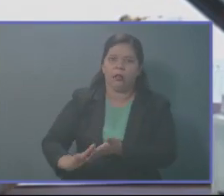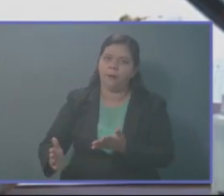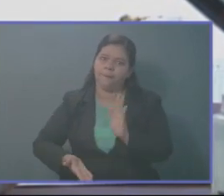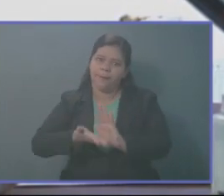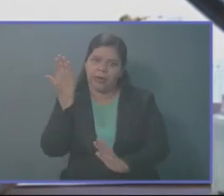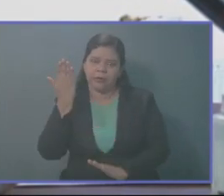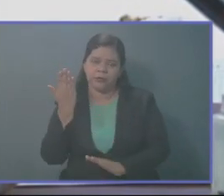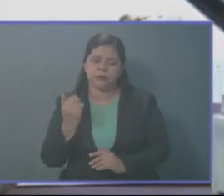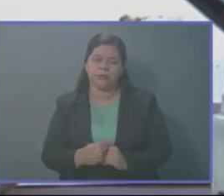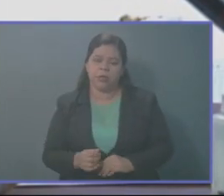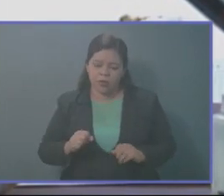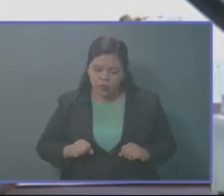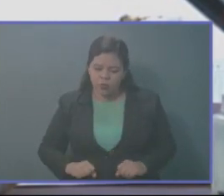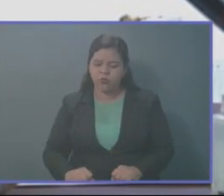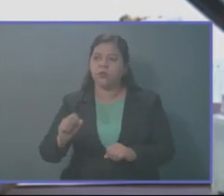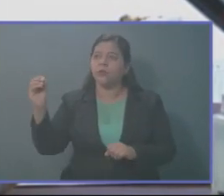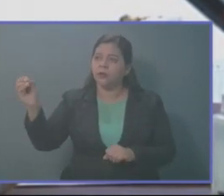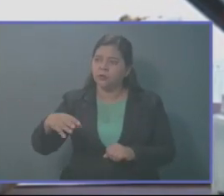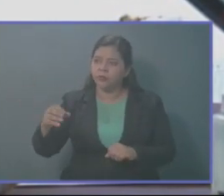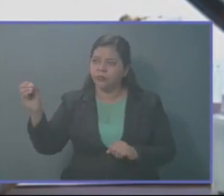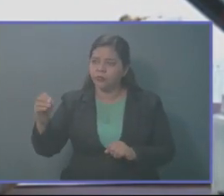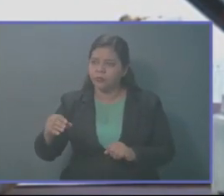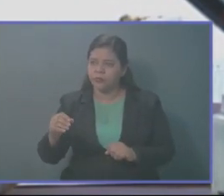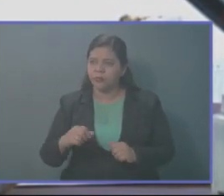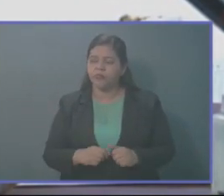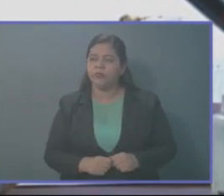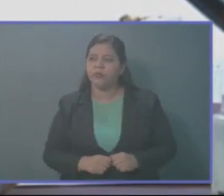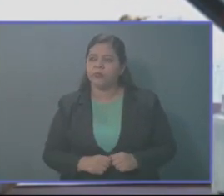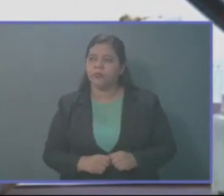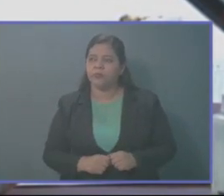Me refiero a los supermercados del país.